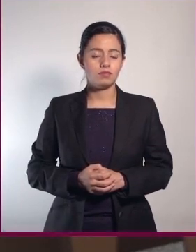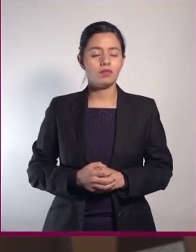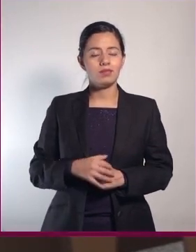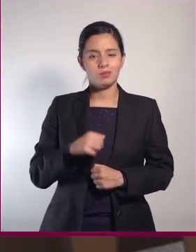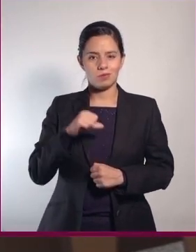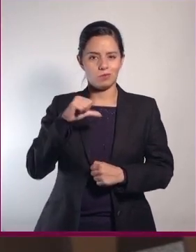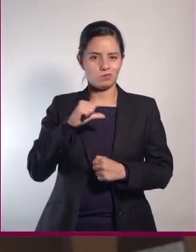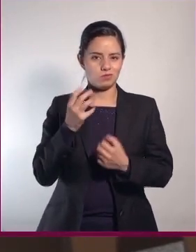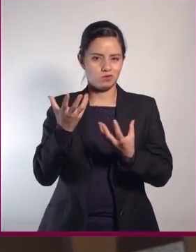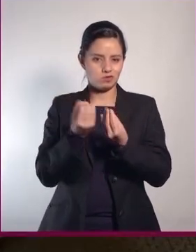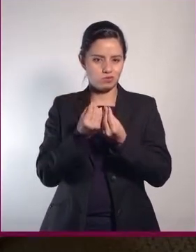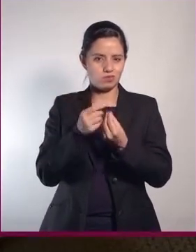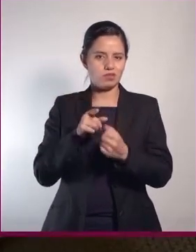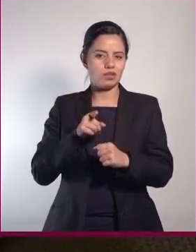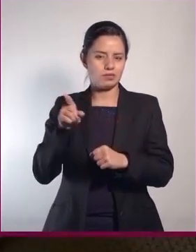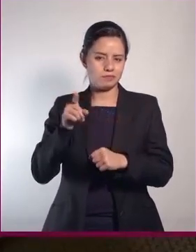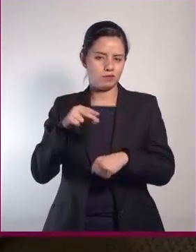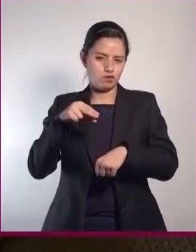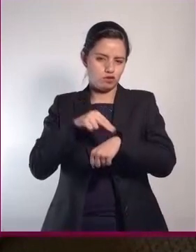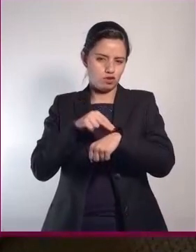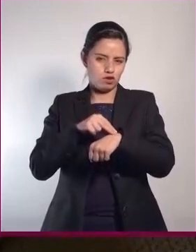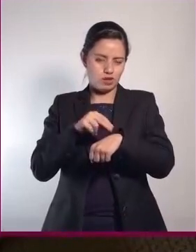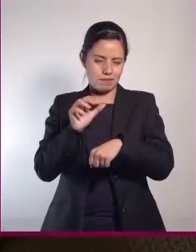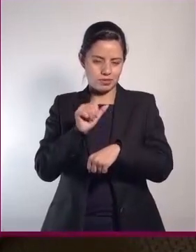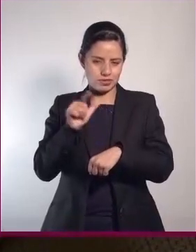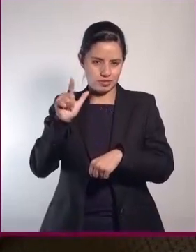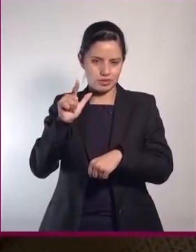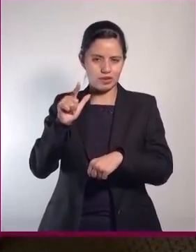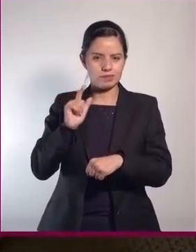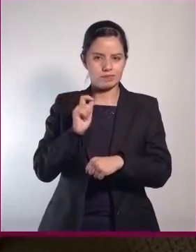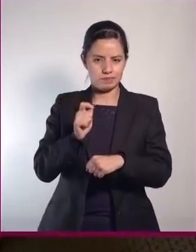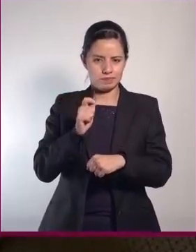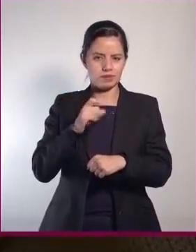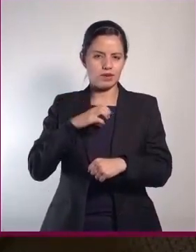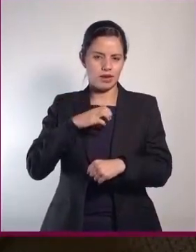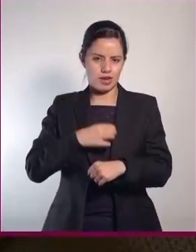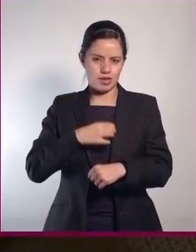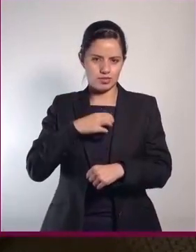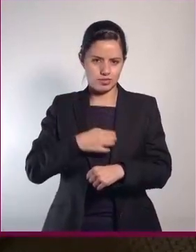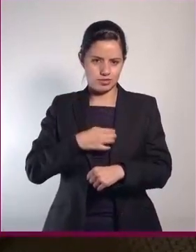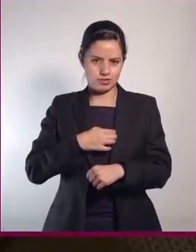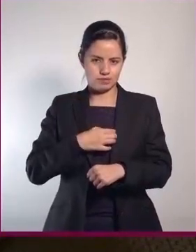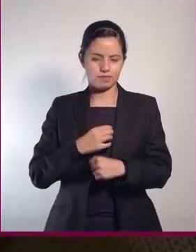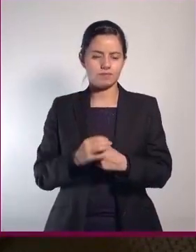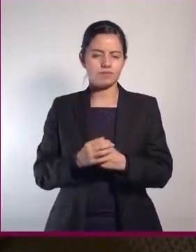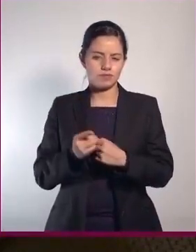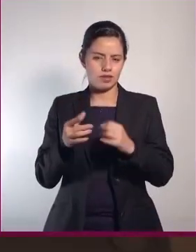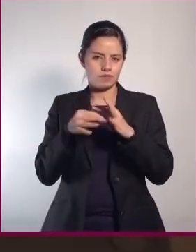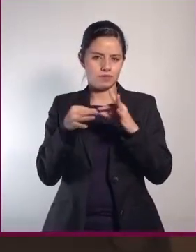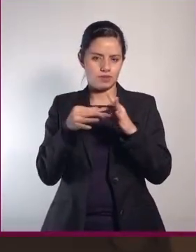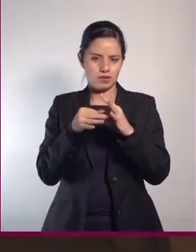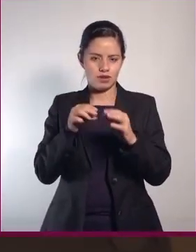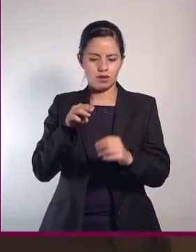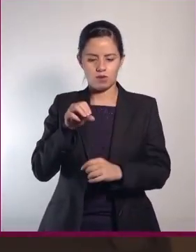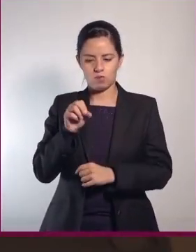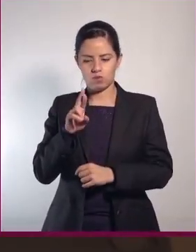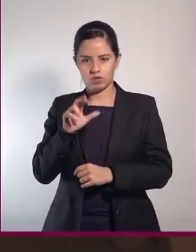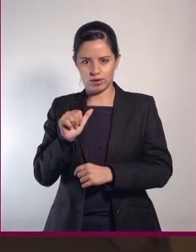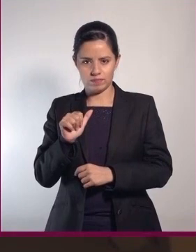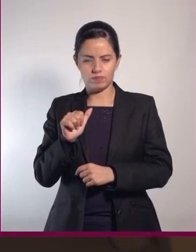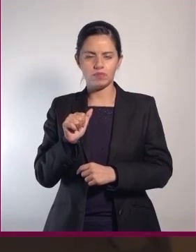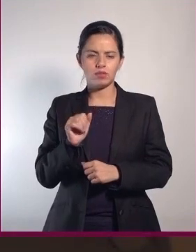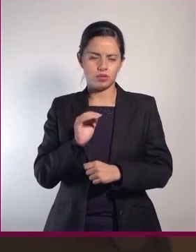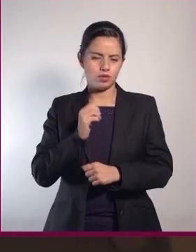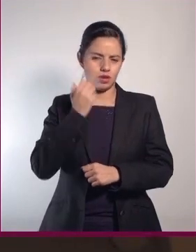Hoy nos acompaña el oncólogo Héctor de la Mora para hablar de factores de riesgo para el cáncer, entre otras cosas que nos importan. Doctor, me encantaría